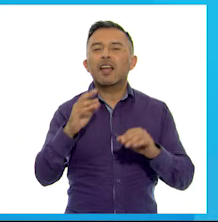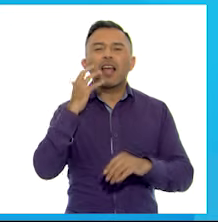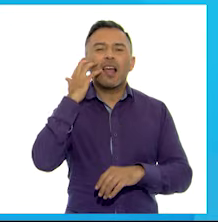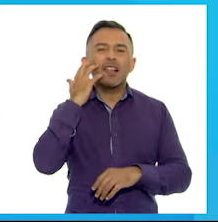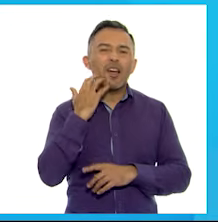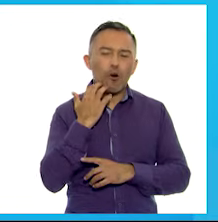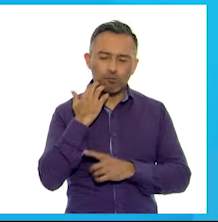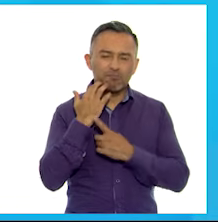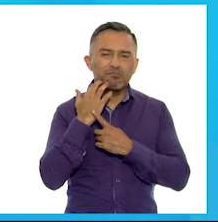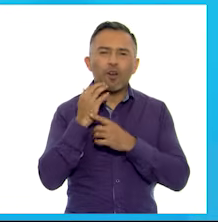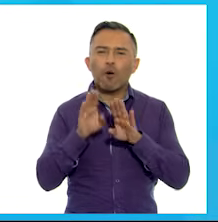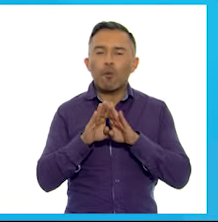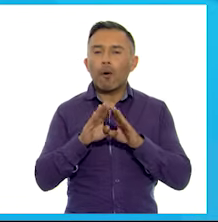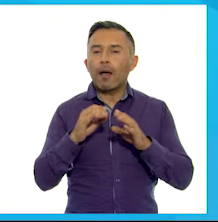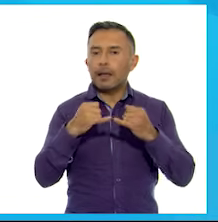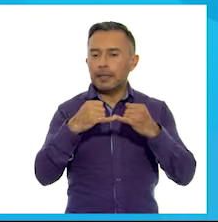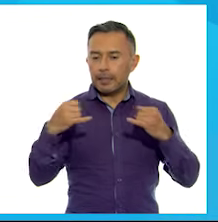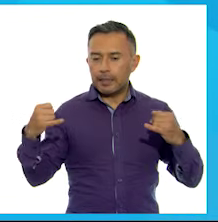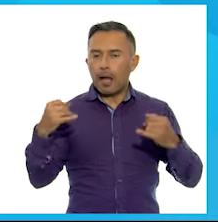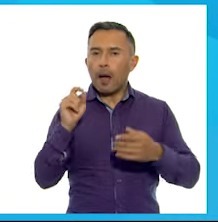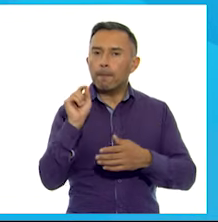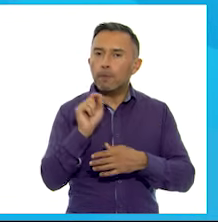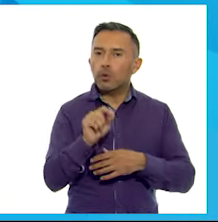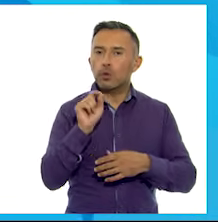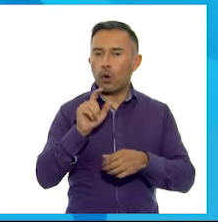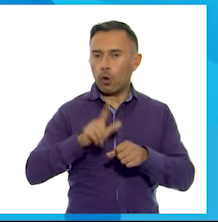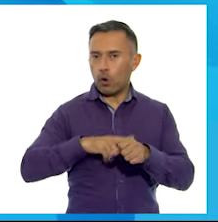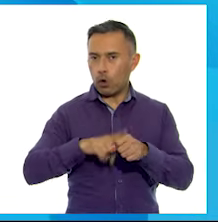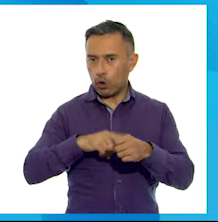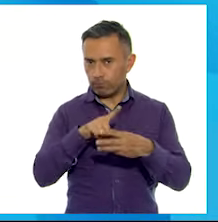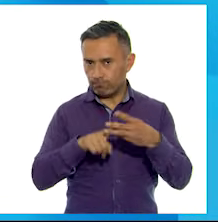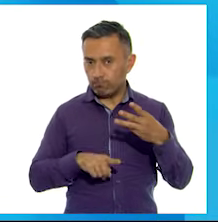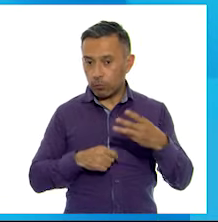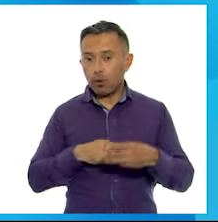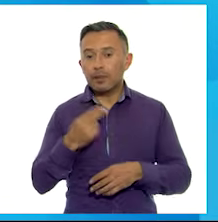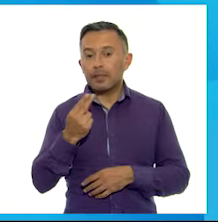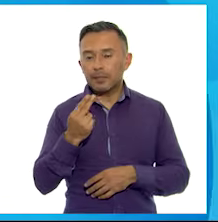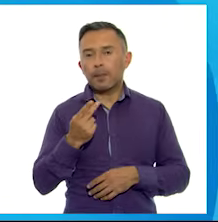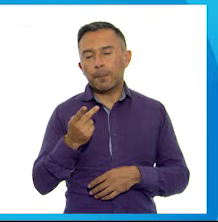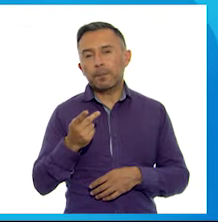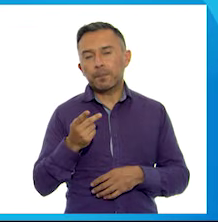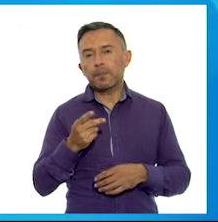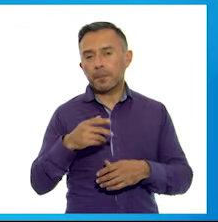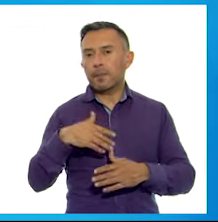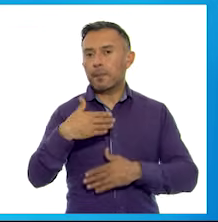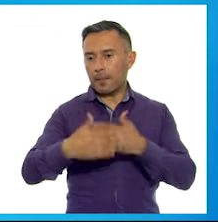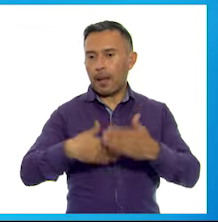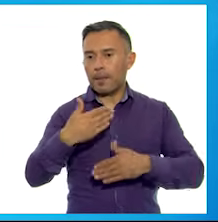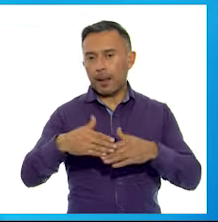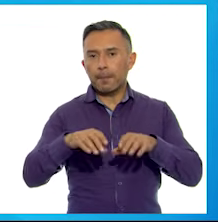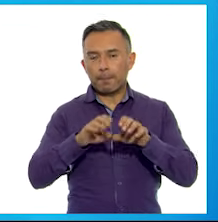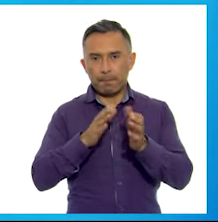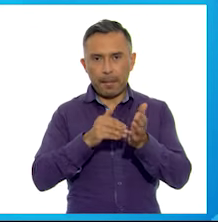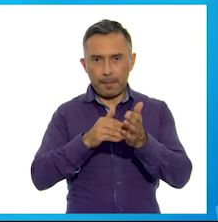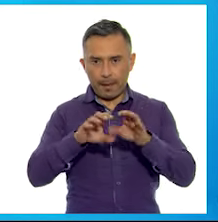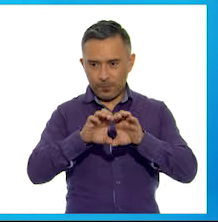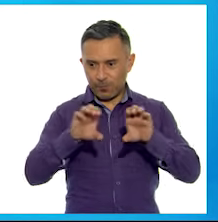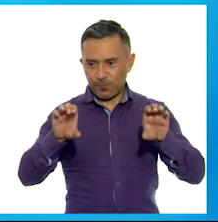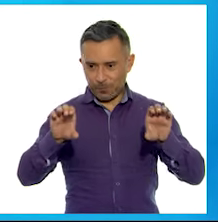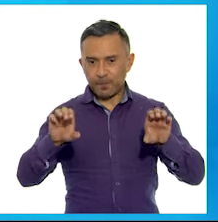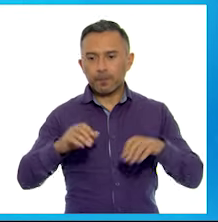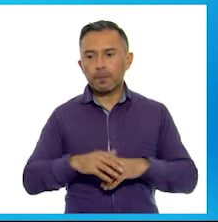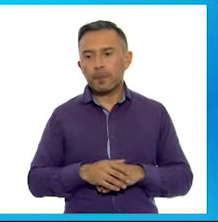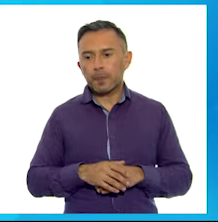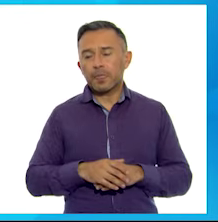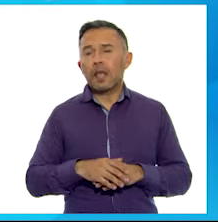la línea, el punto y el color. Vamos a necesitar un rollo de cartón, un pedazo de caja de